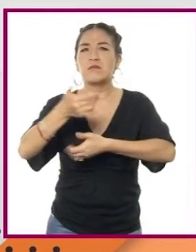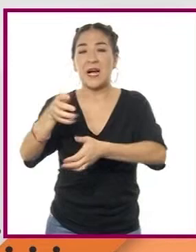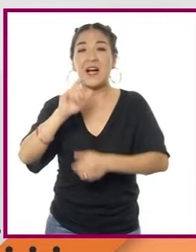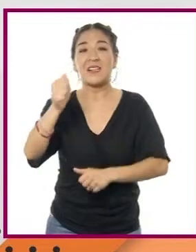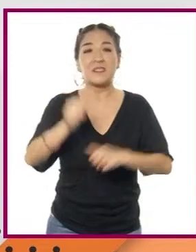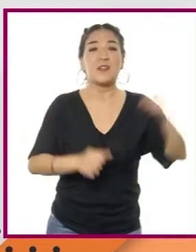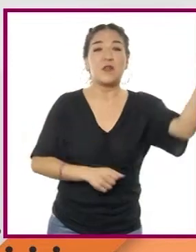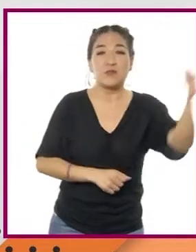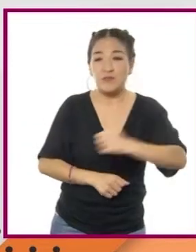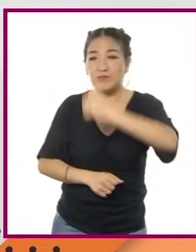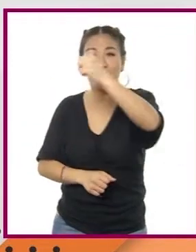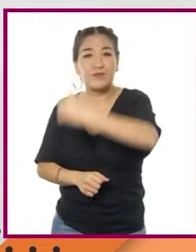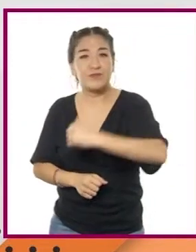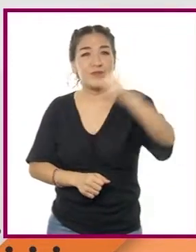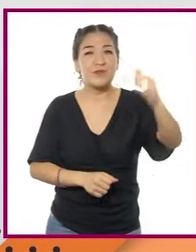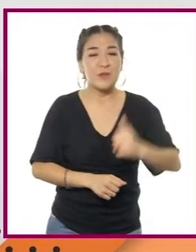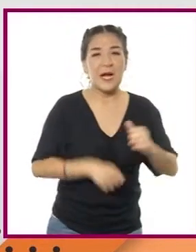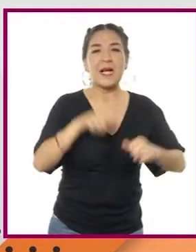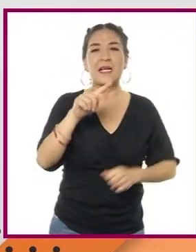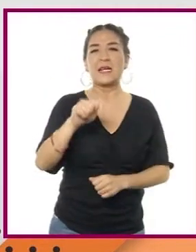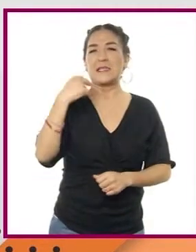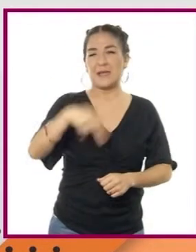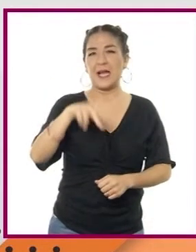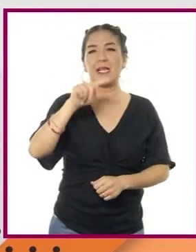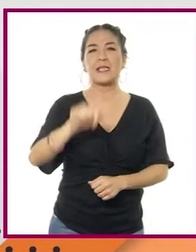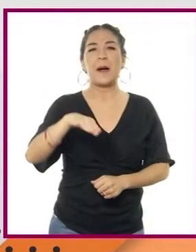un lugar a otro por los tamemes.